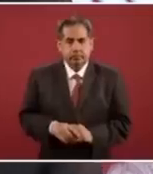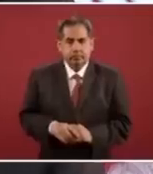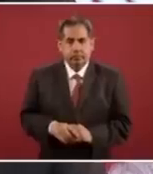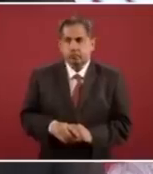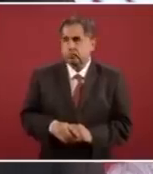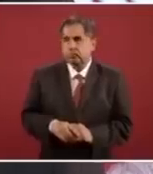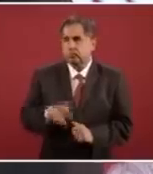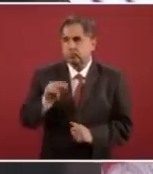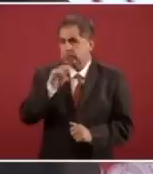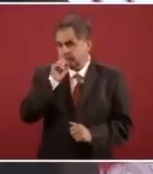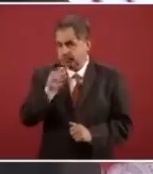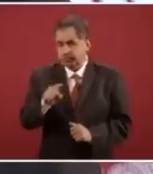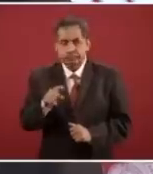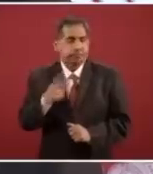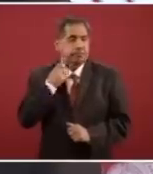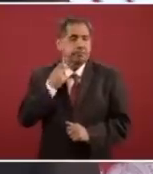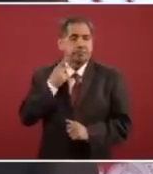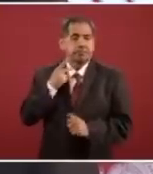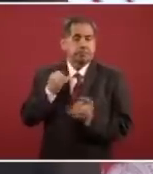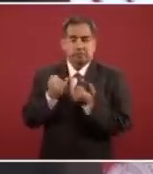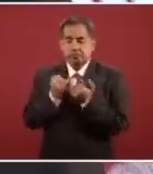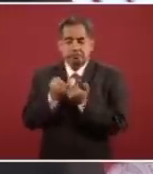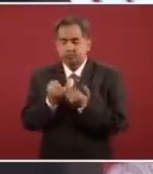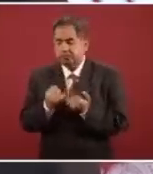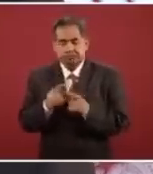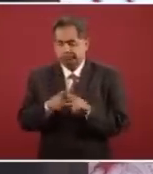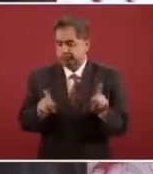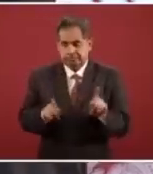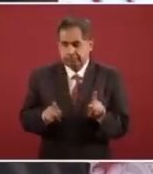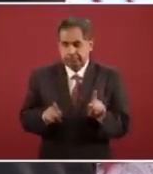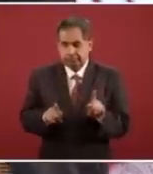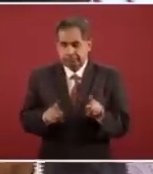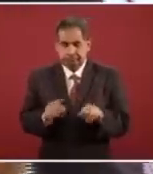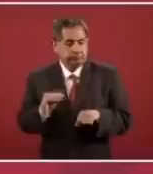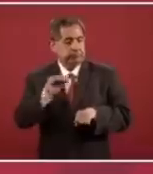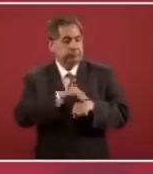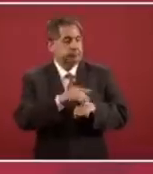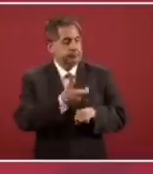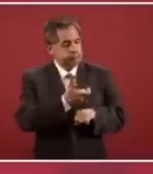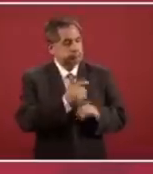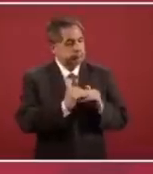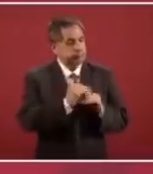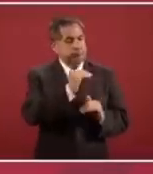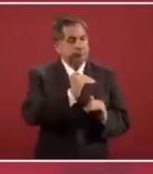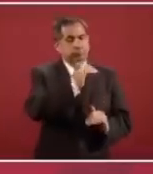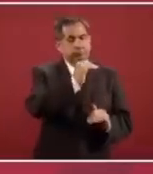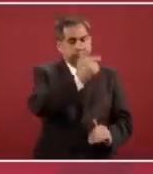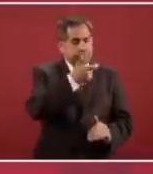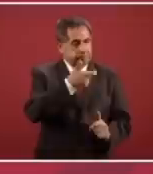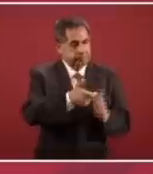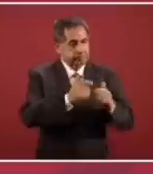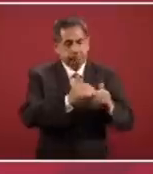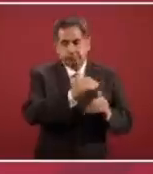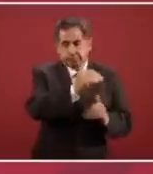no es la misma política de aumento de precios.